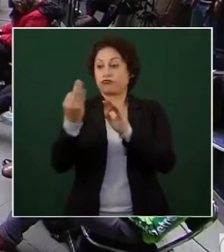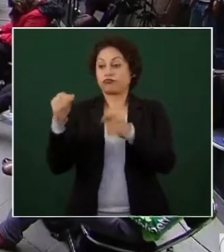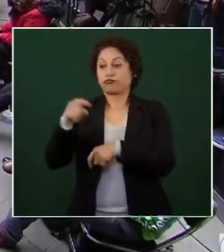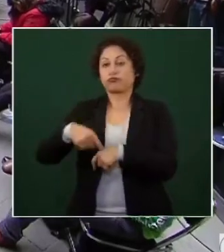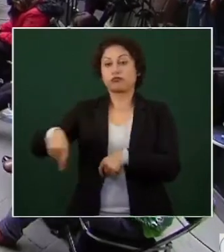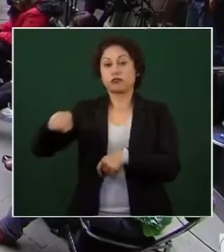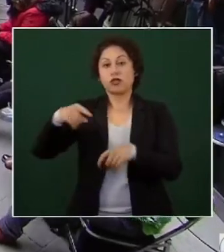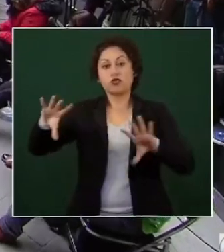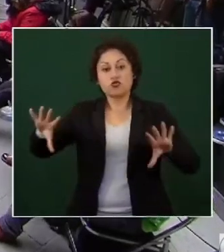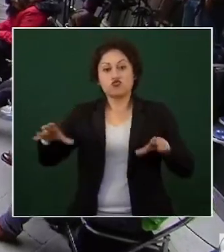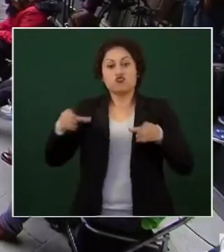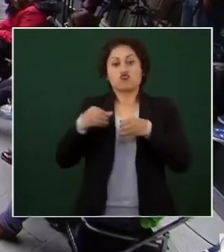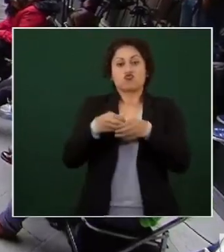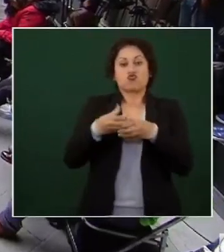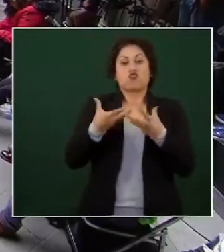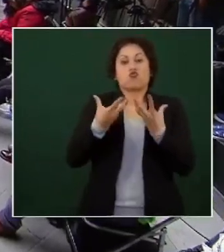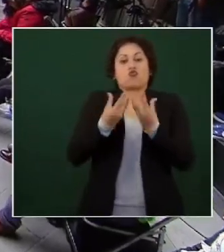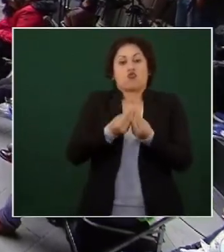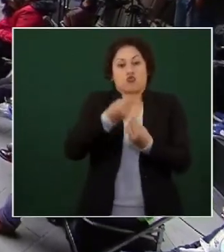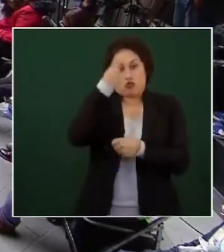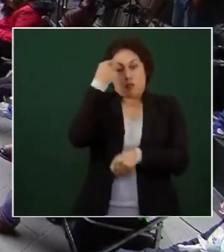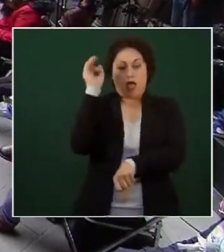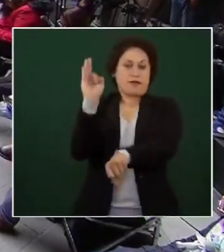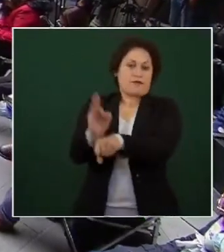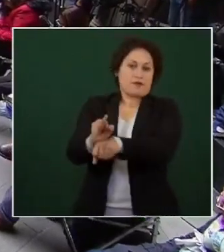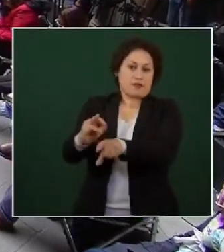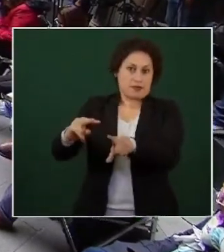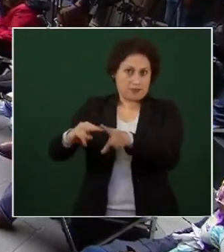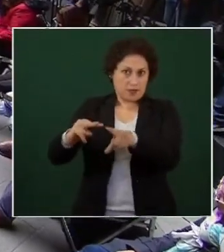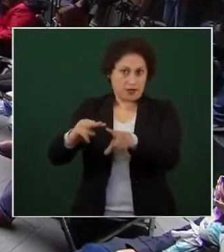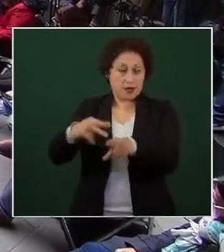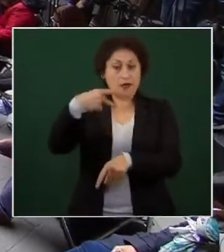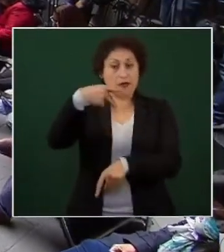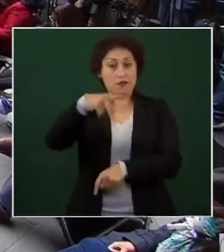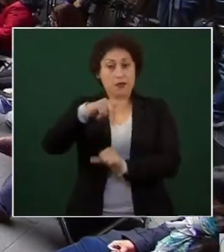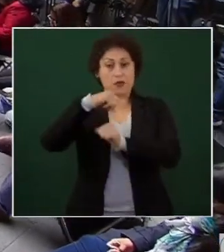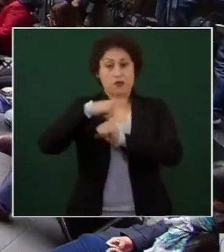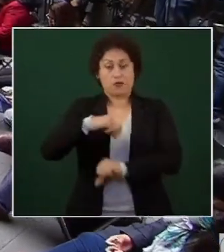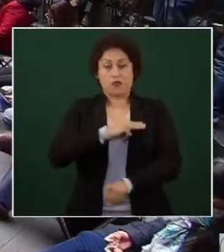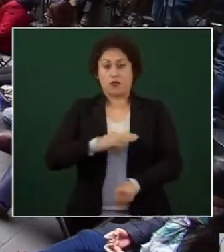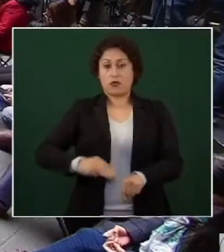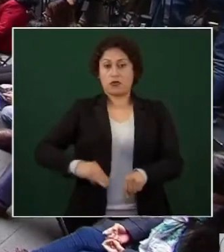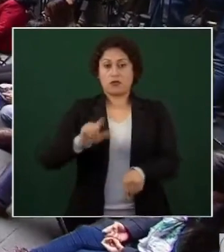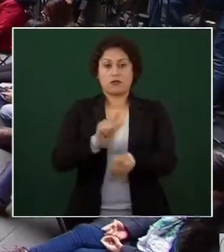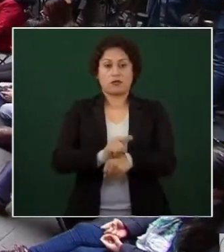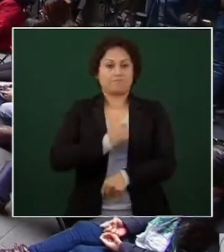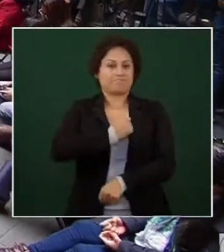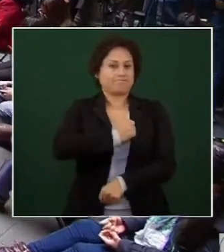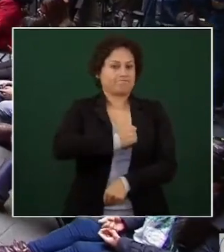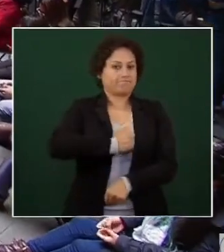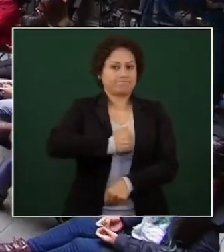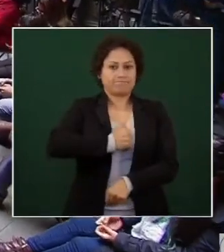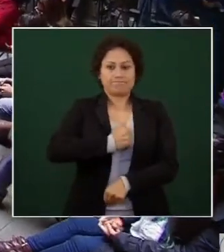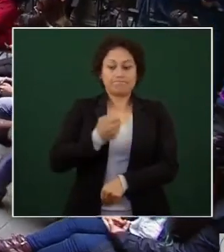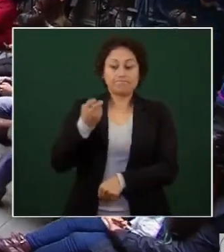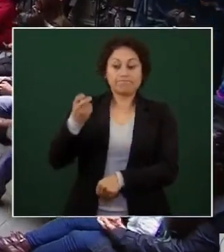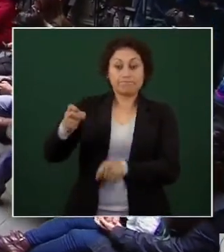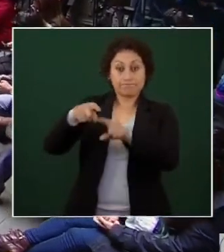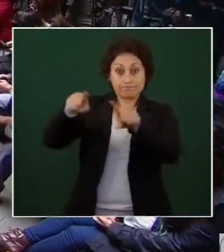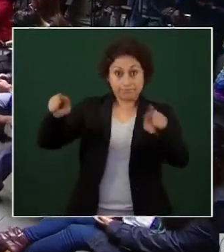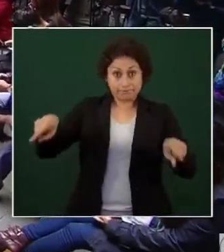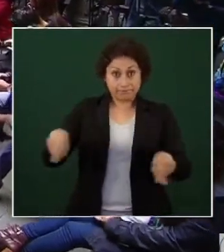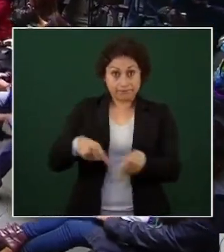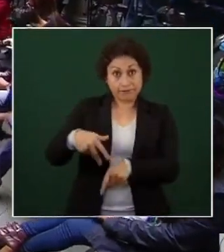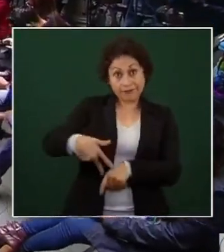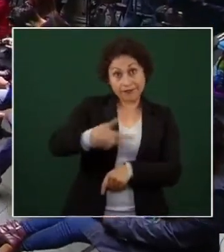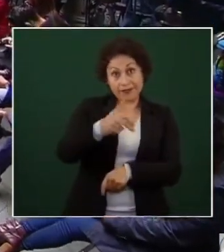para defender el parque. Lamentablemente las autoridades municipales, este parque, este predio de 13